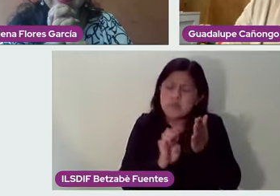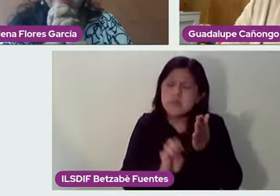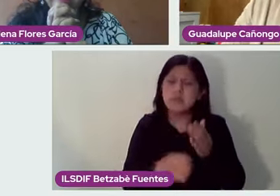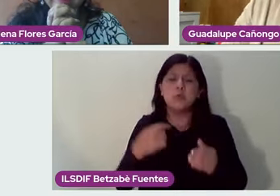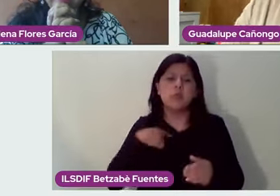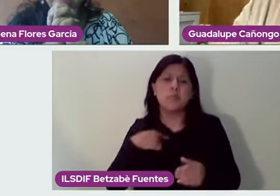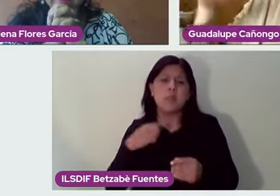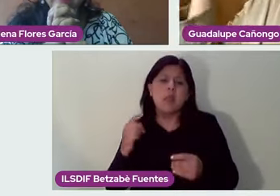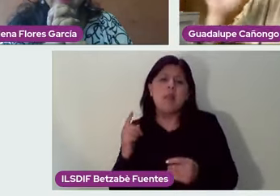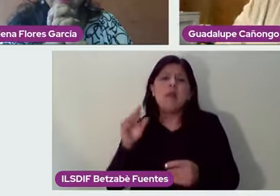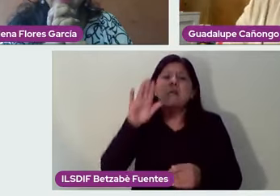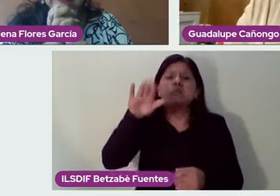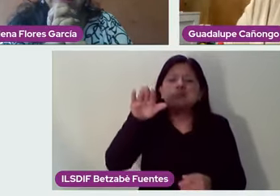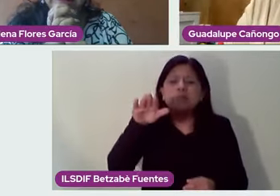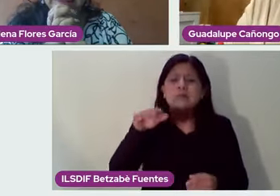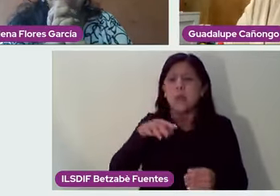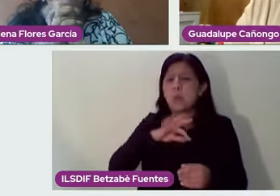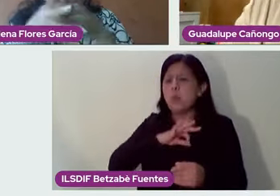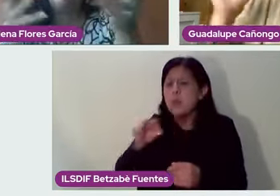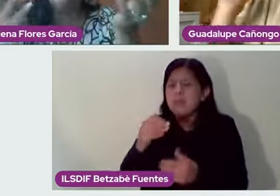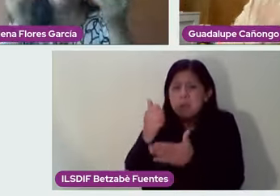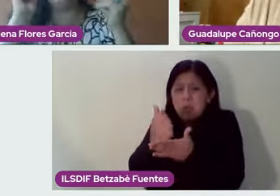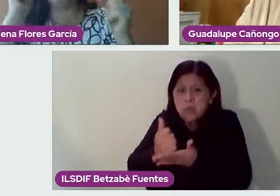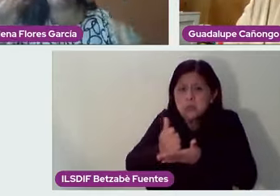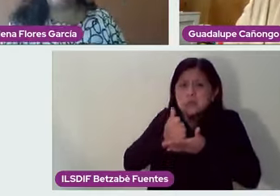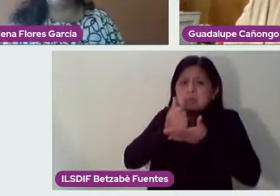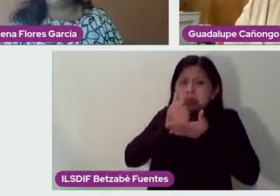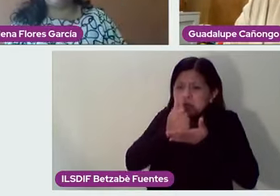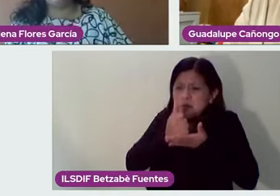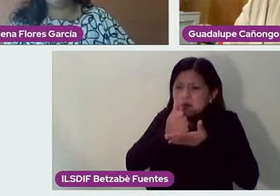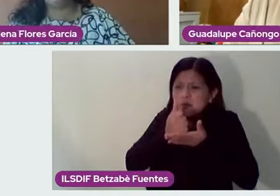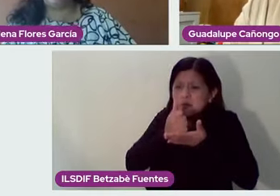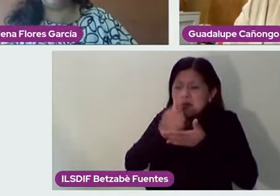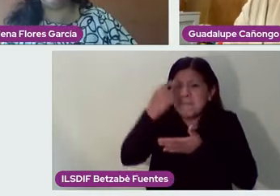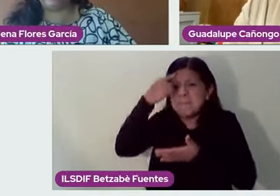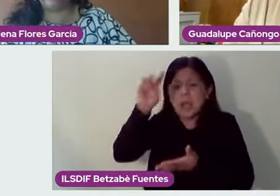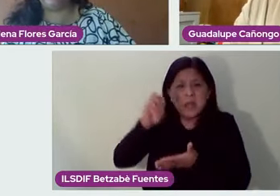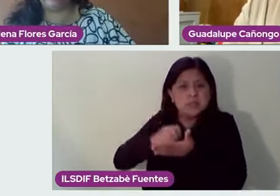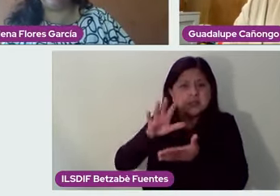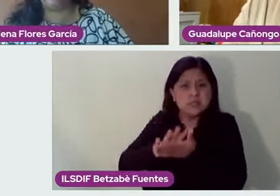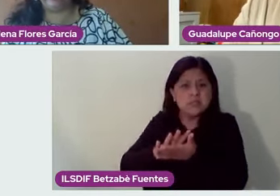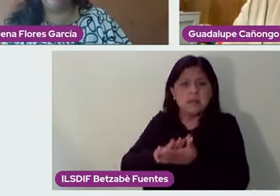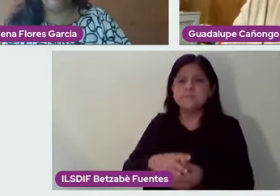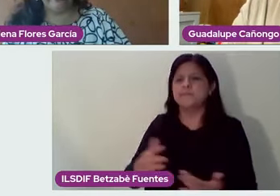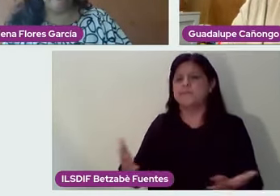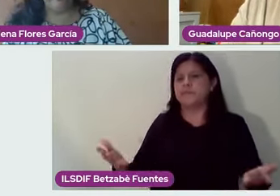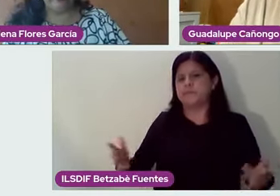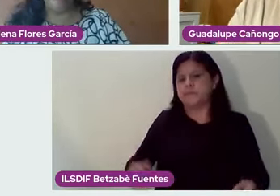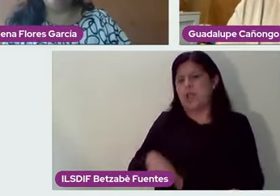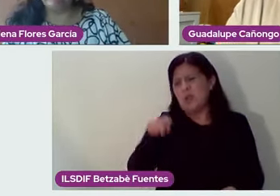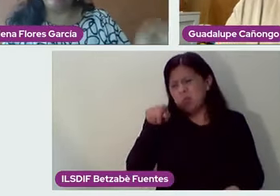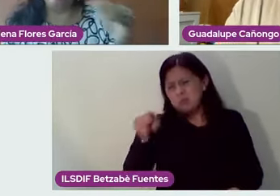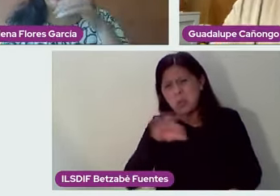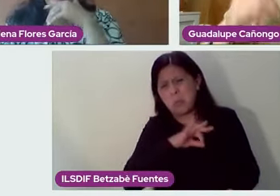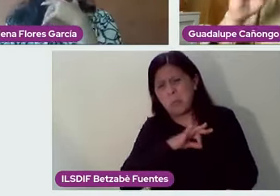señora, está en la página del ISSSTE, ¿no? O marque al teléfono. Entonces hay mucho que